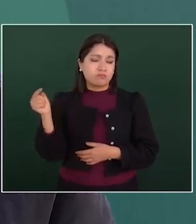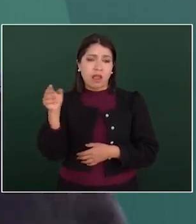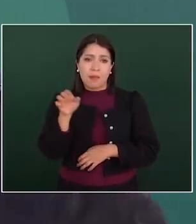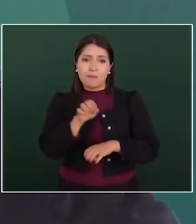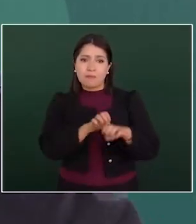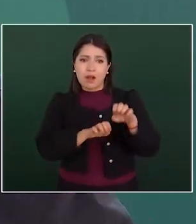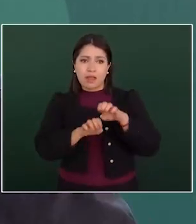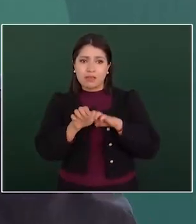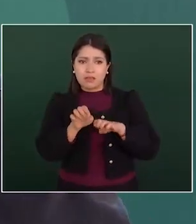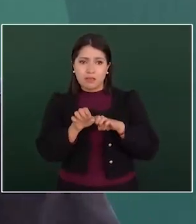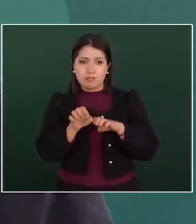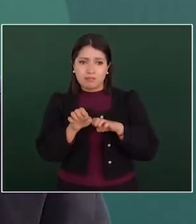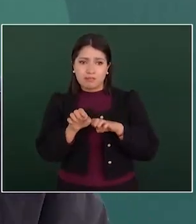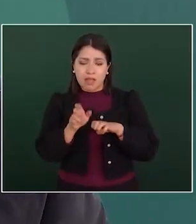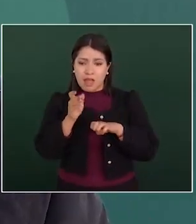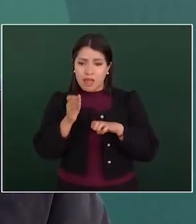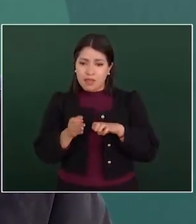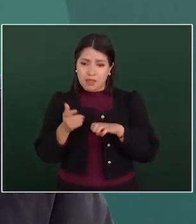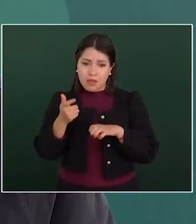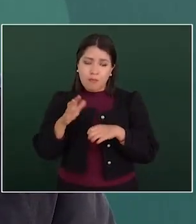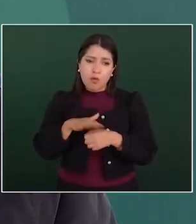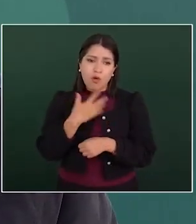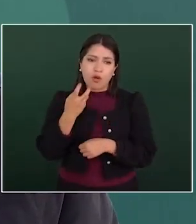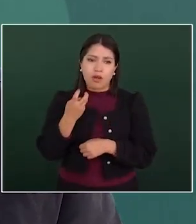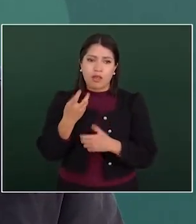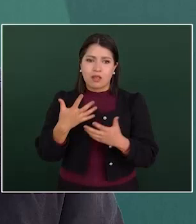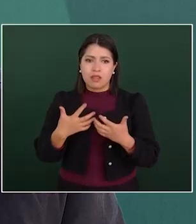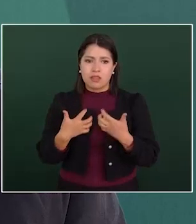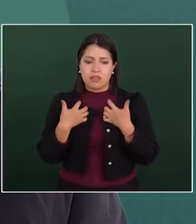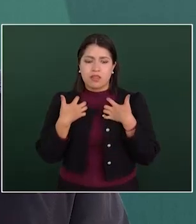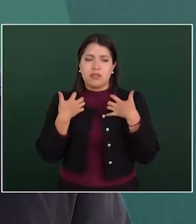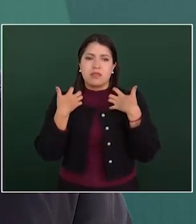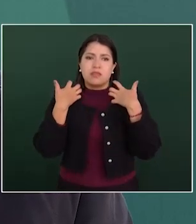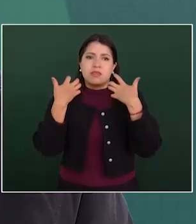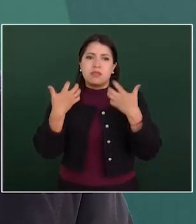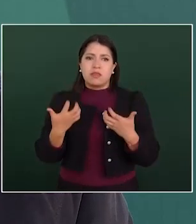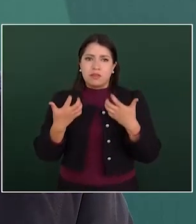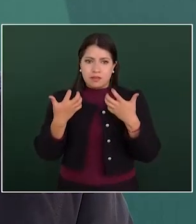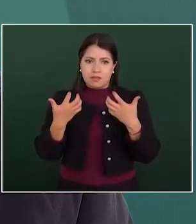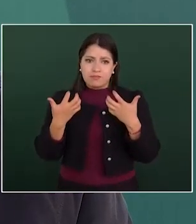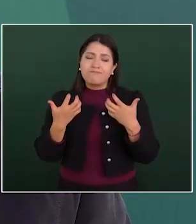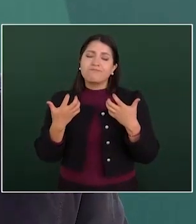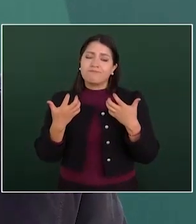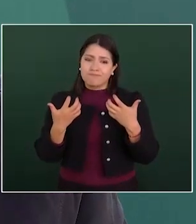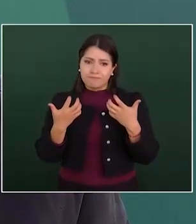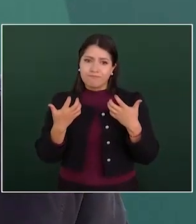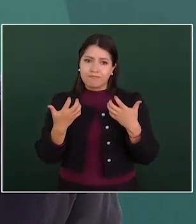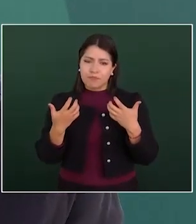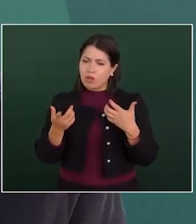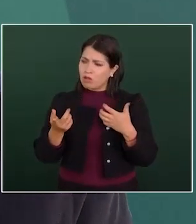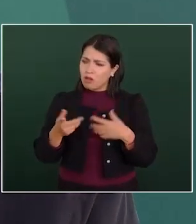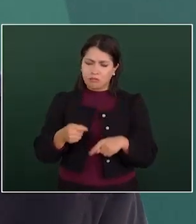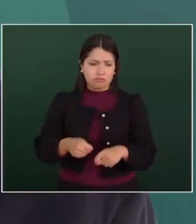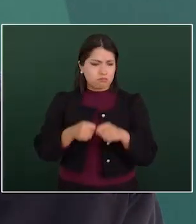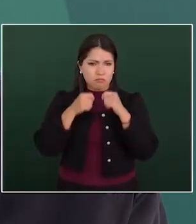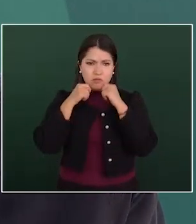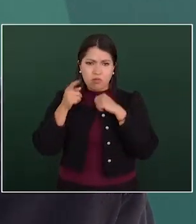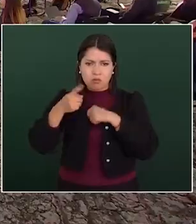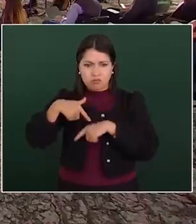Por eso es el coraje, el enojo. Pero vamos a seguir